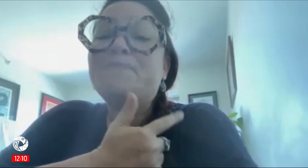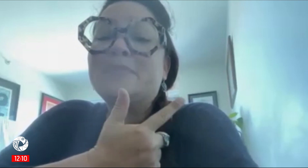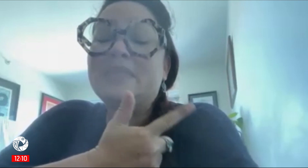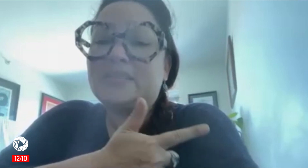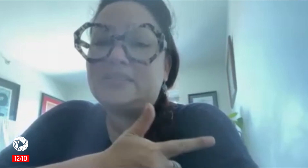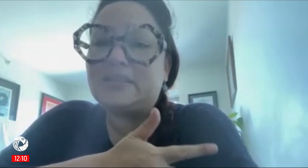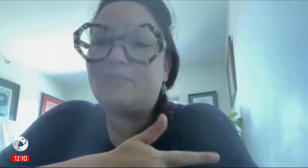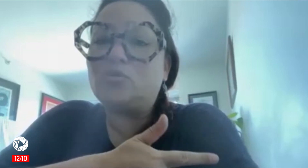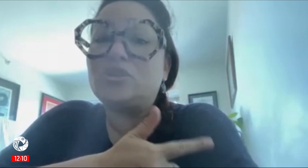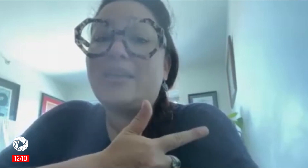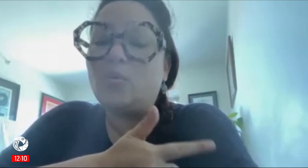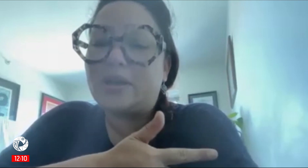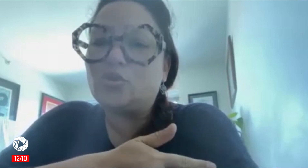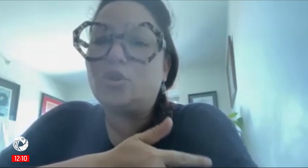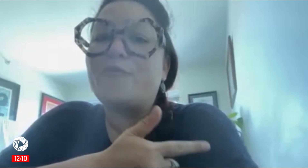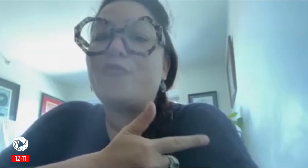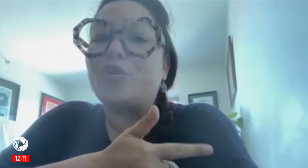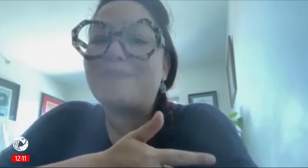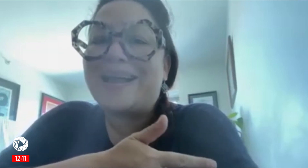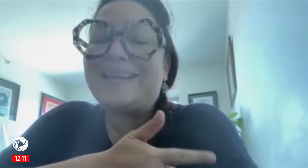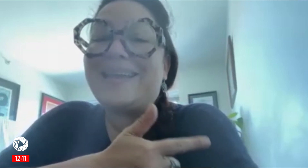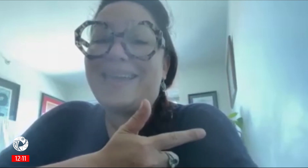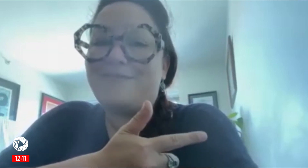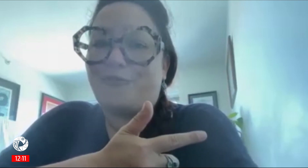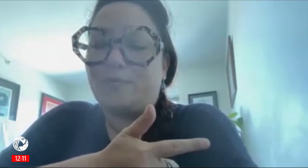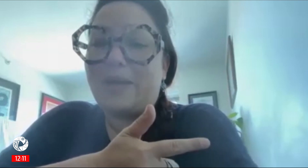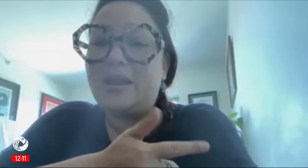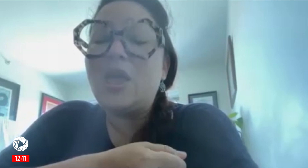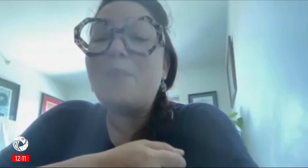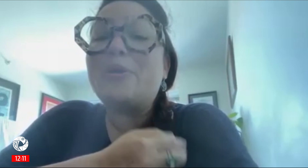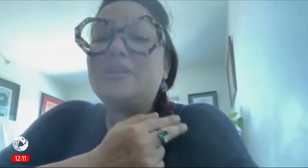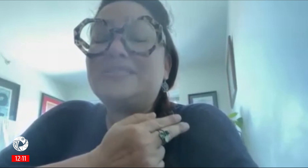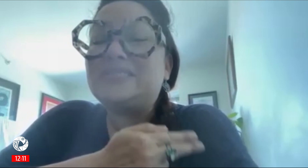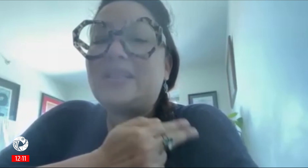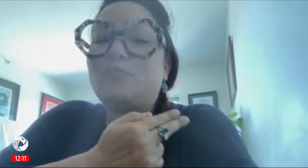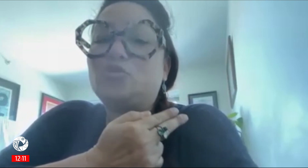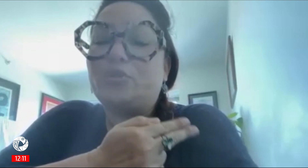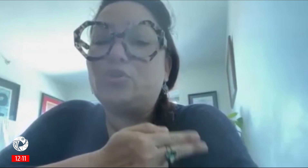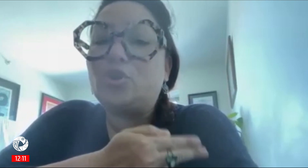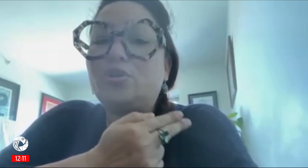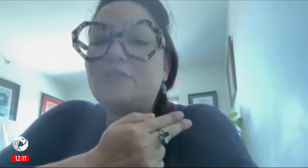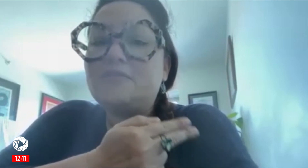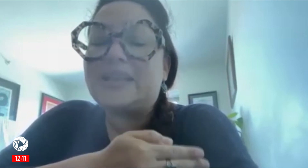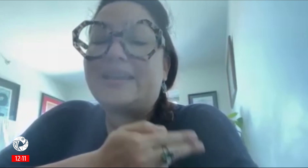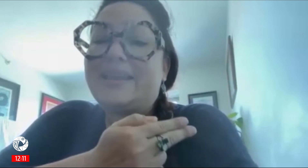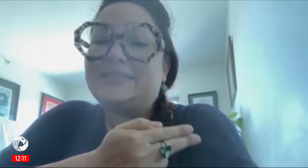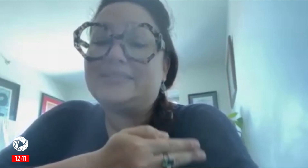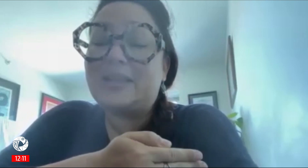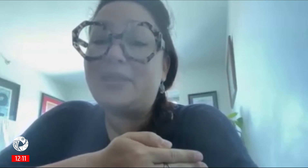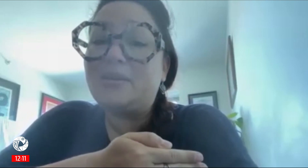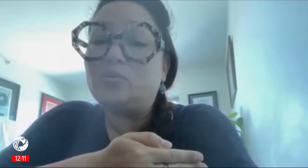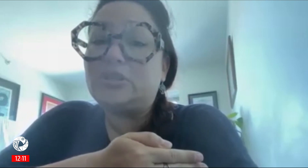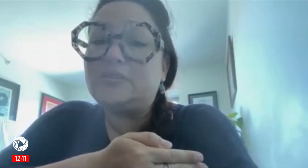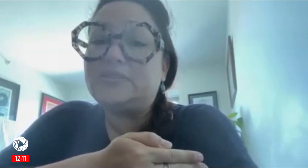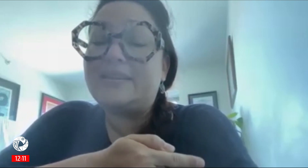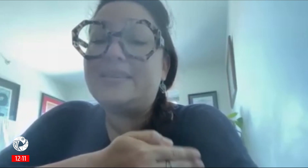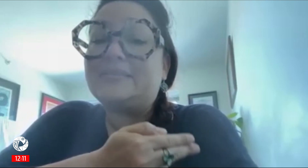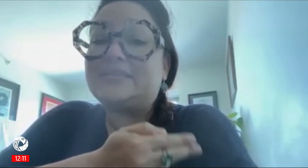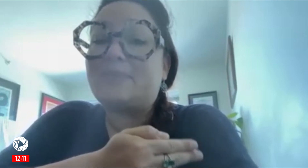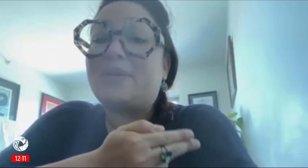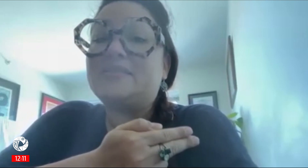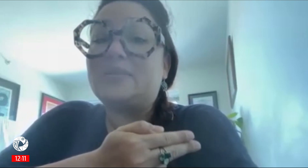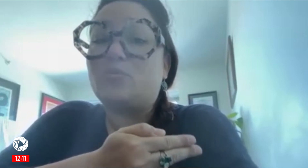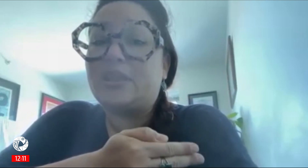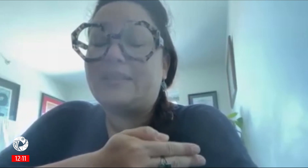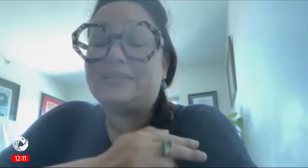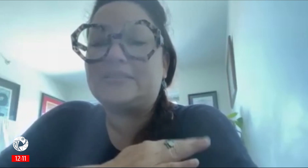públicas, necesitamos educación formal e informal, pero necesitamos sobre todo revisar el sistema de justicia y el